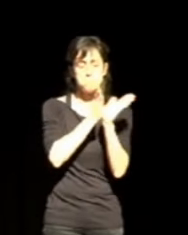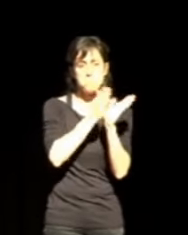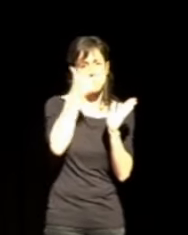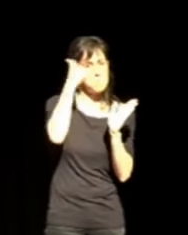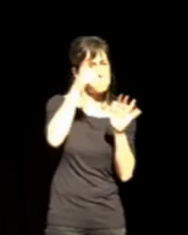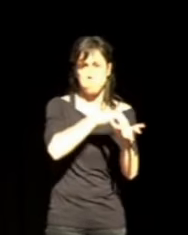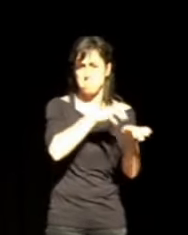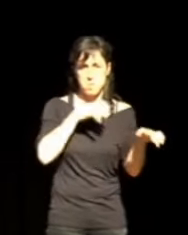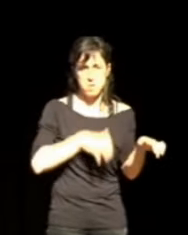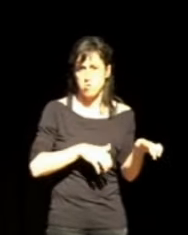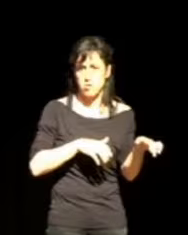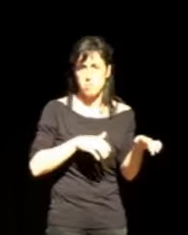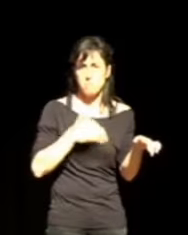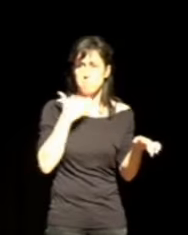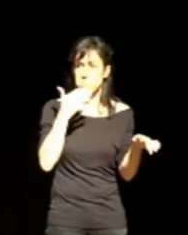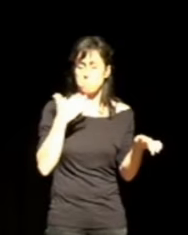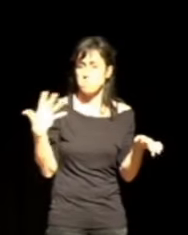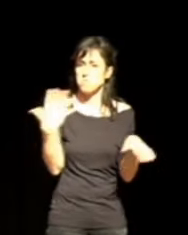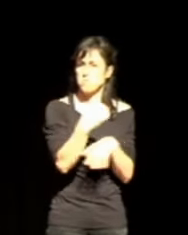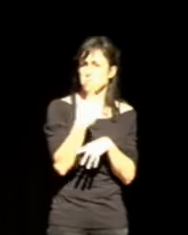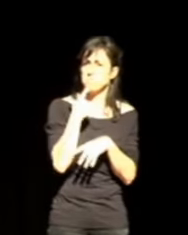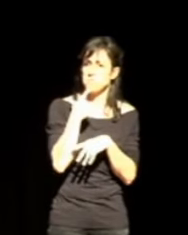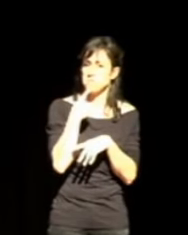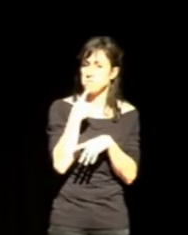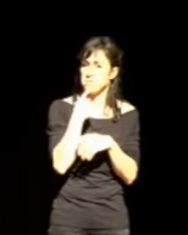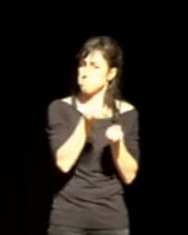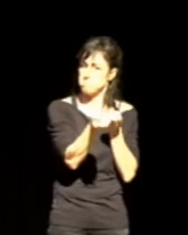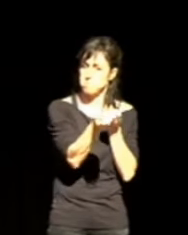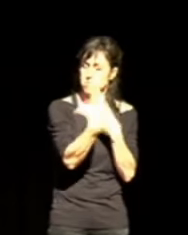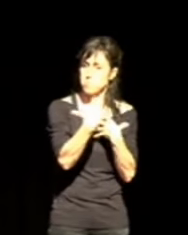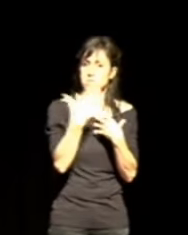prácticamente todo el mundo me decía que había tenido abusos en su